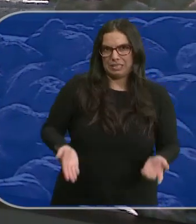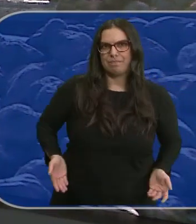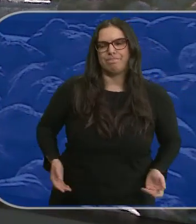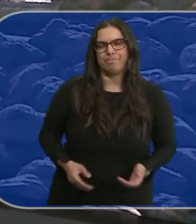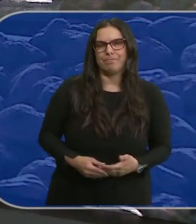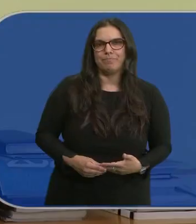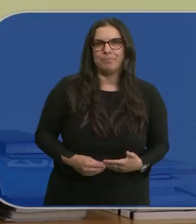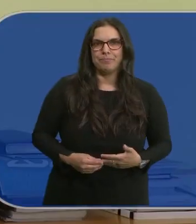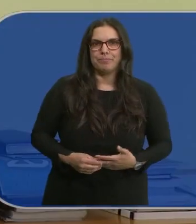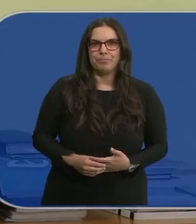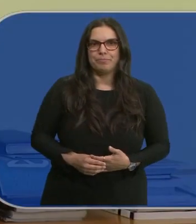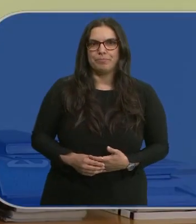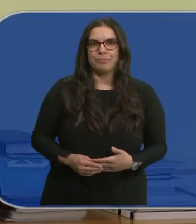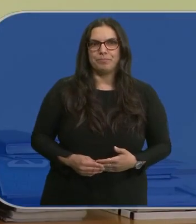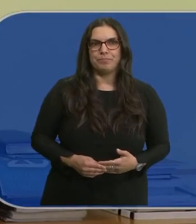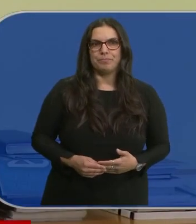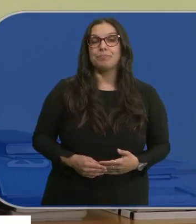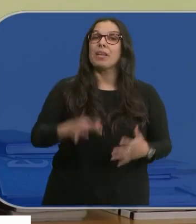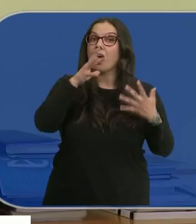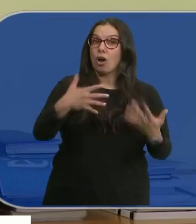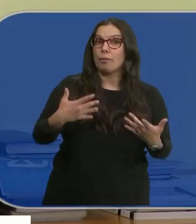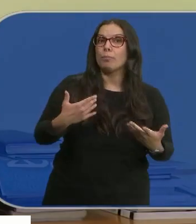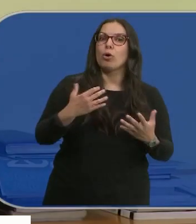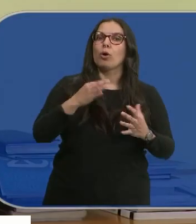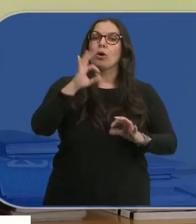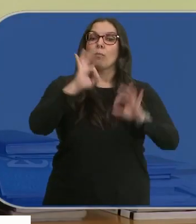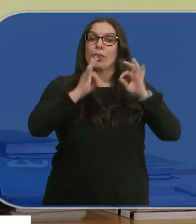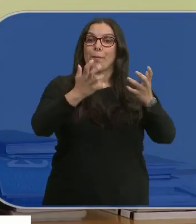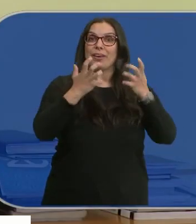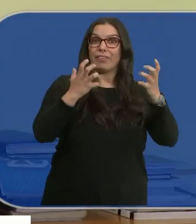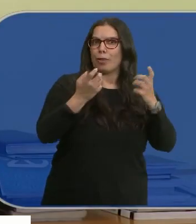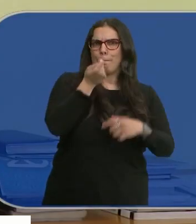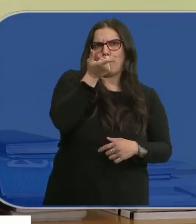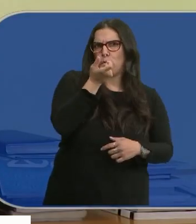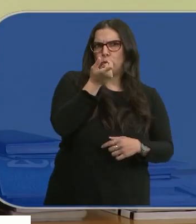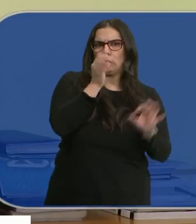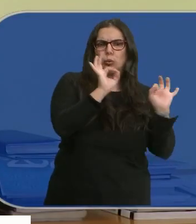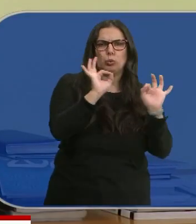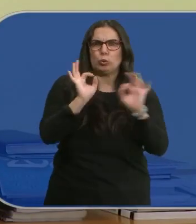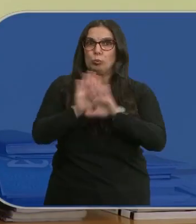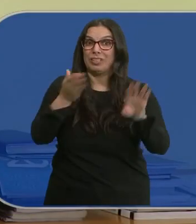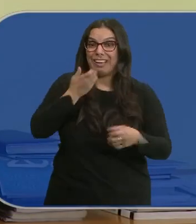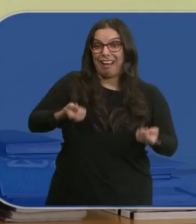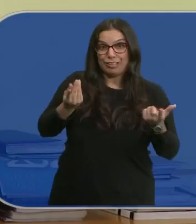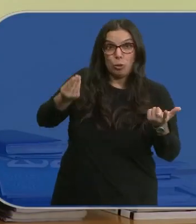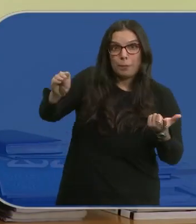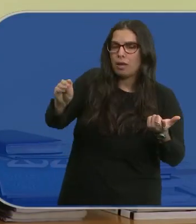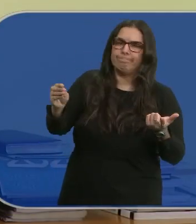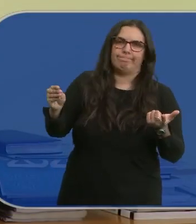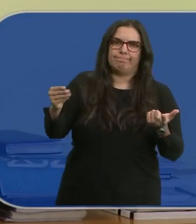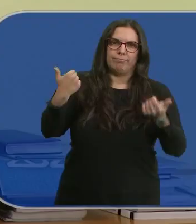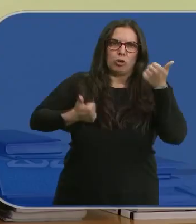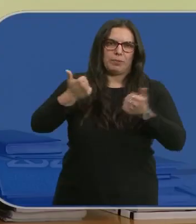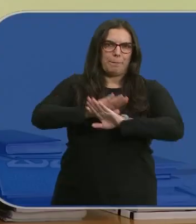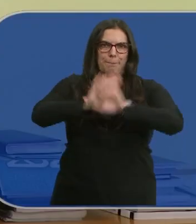agricultores. Si en este momento la rentabilidad está muy ajustada, si a eso hay que añadirle un coste adicional, pues nos saca del mercado.